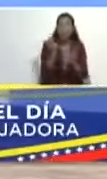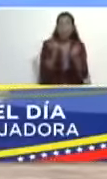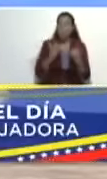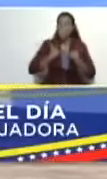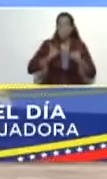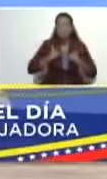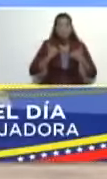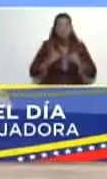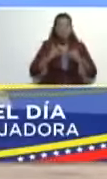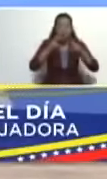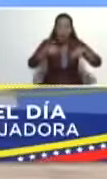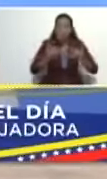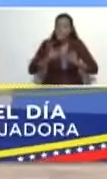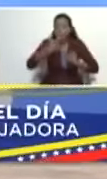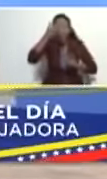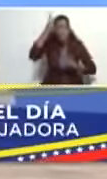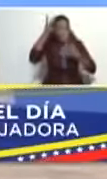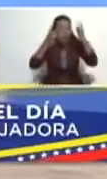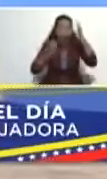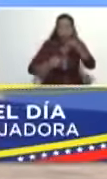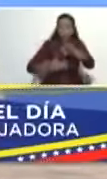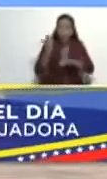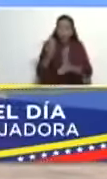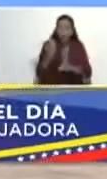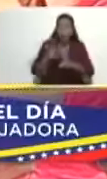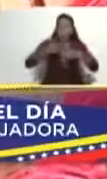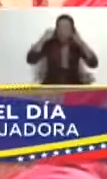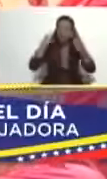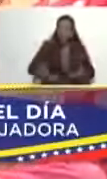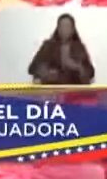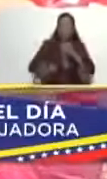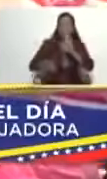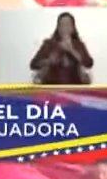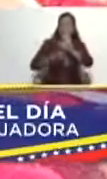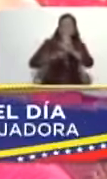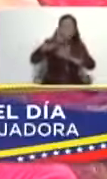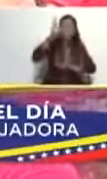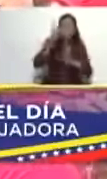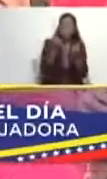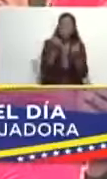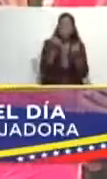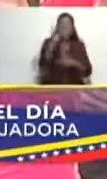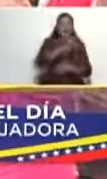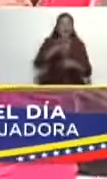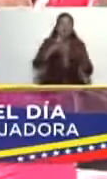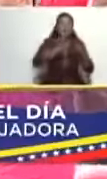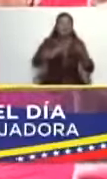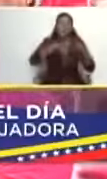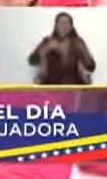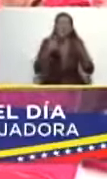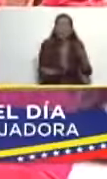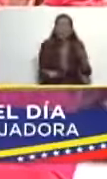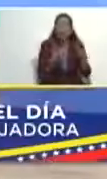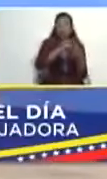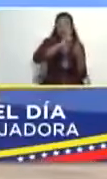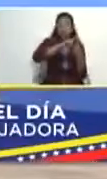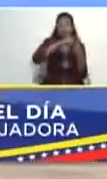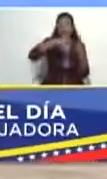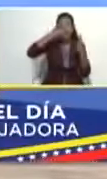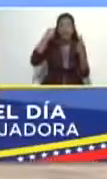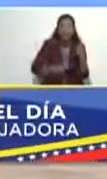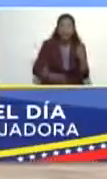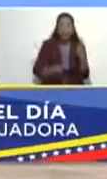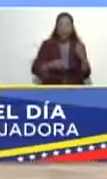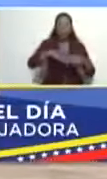económico diversificado que garantiza su crecimiento. En primer lugar, hemos garantizado